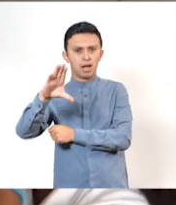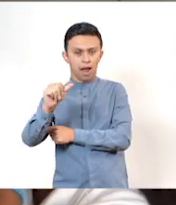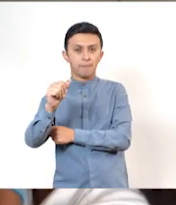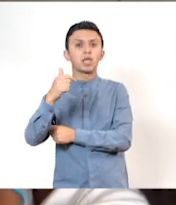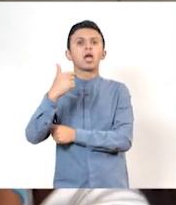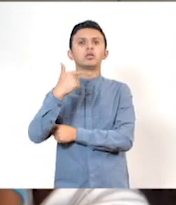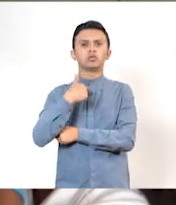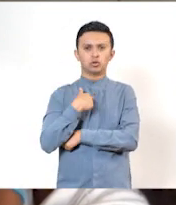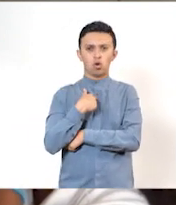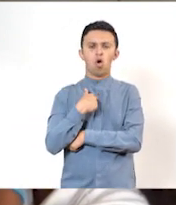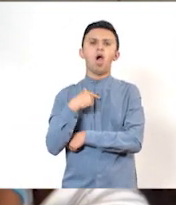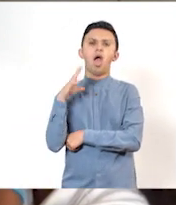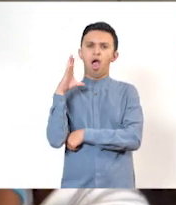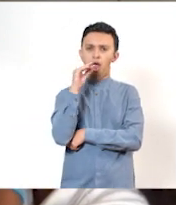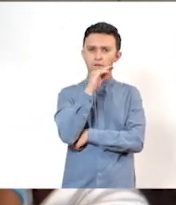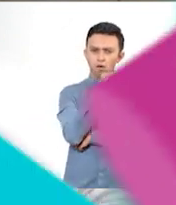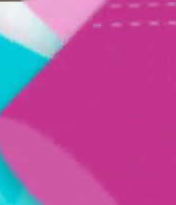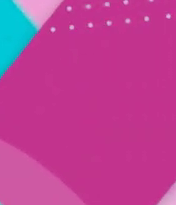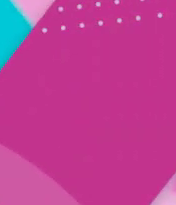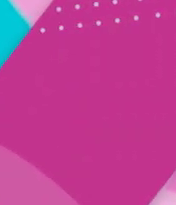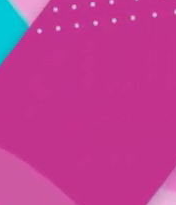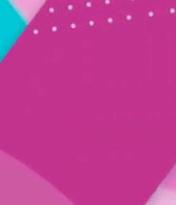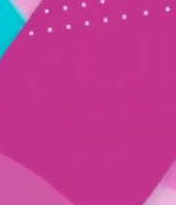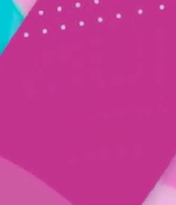me considero afromexicana.